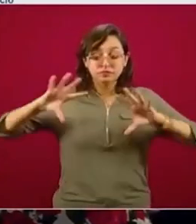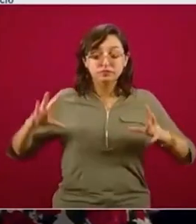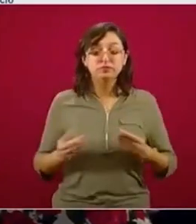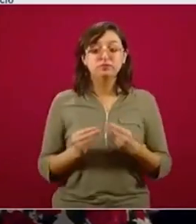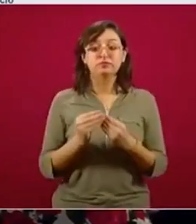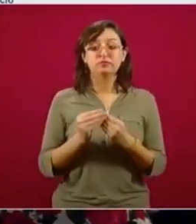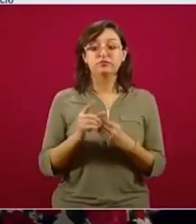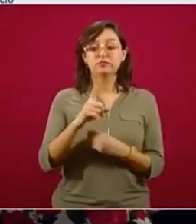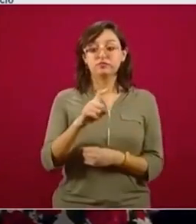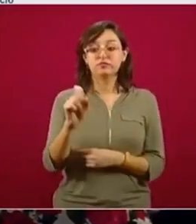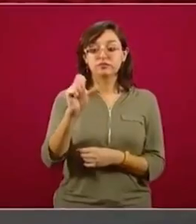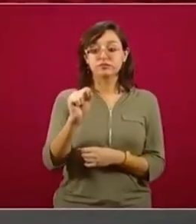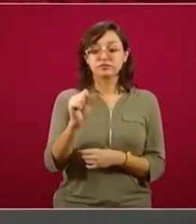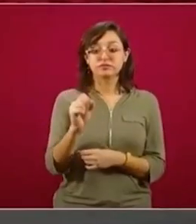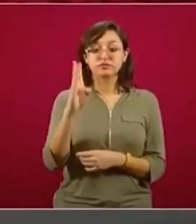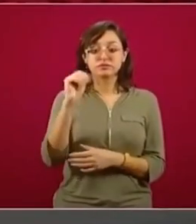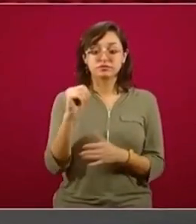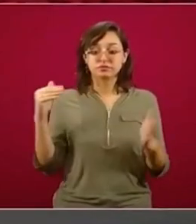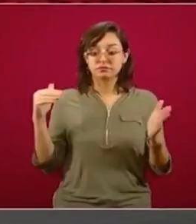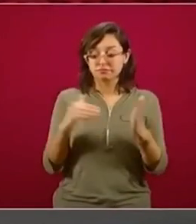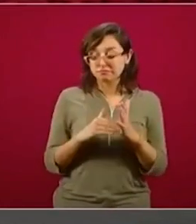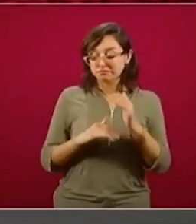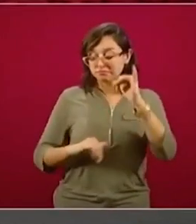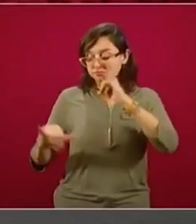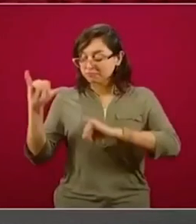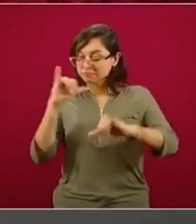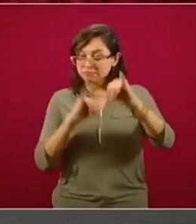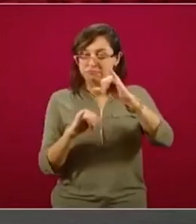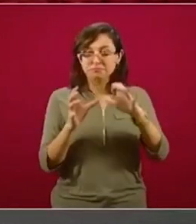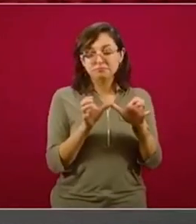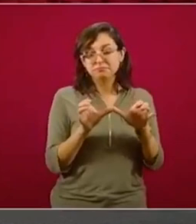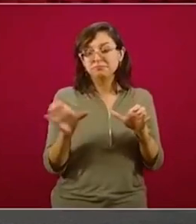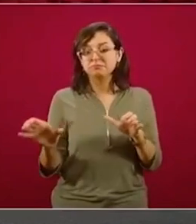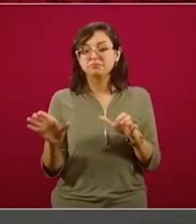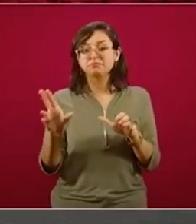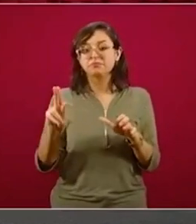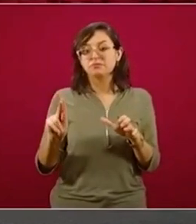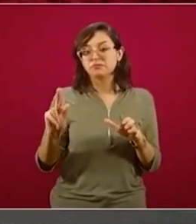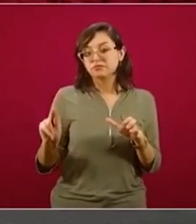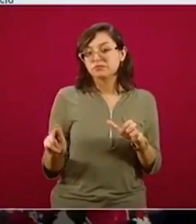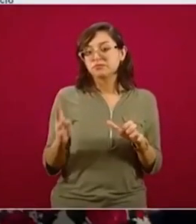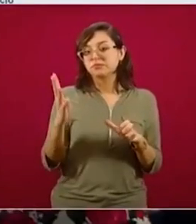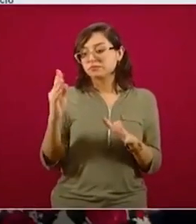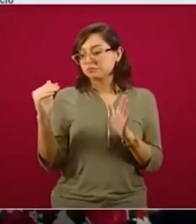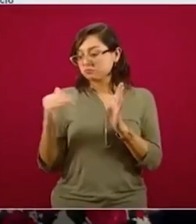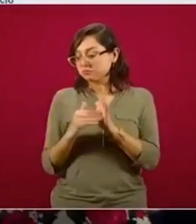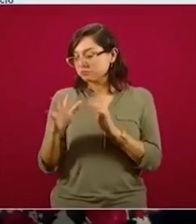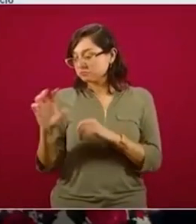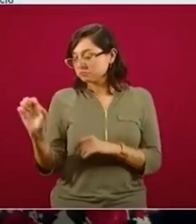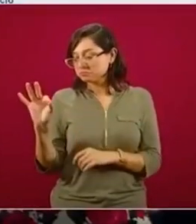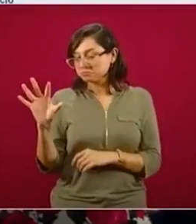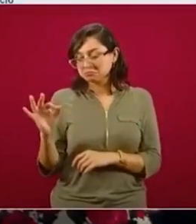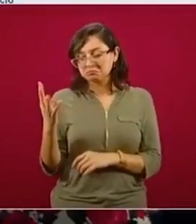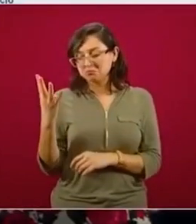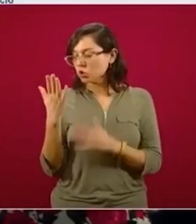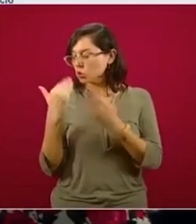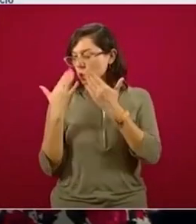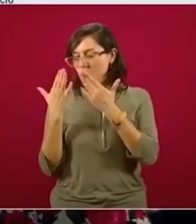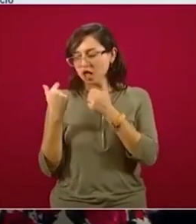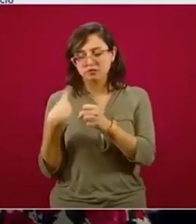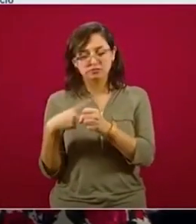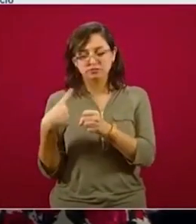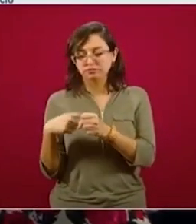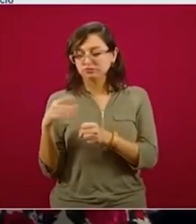este periodo resultando en 92 mil 544 que fueron estudiadas y resultaron negativas no tenían comida